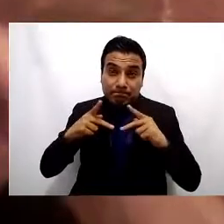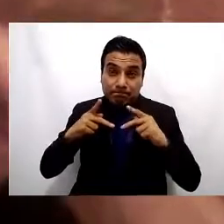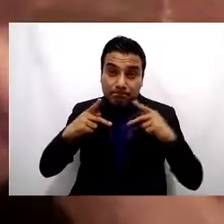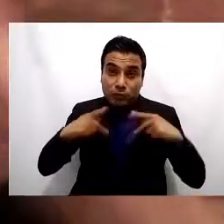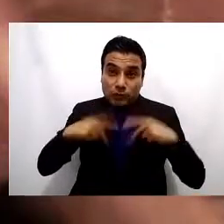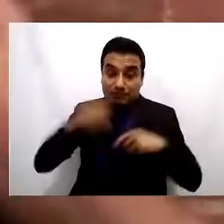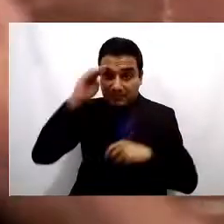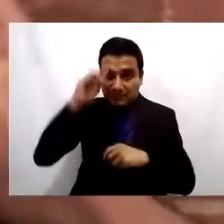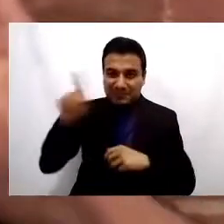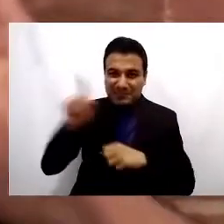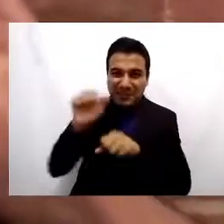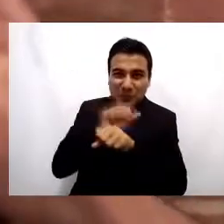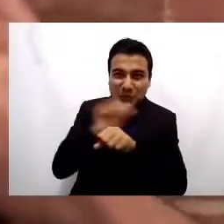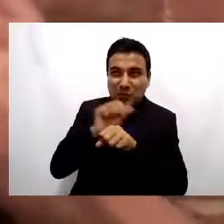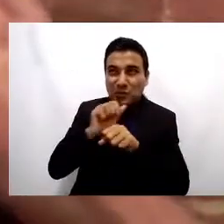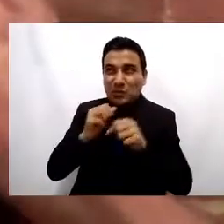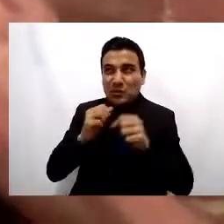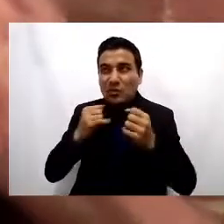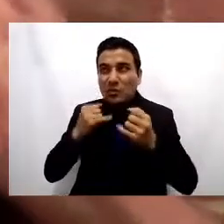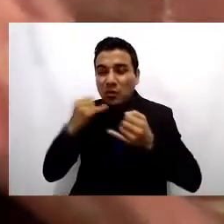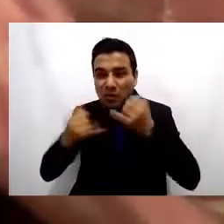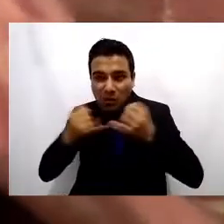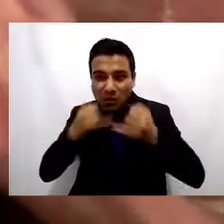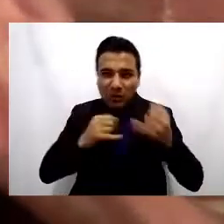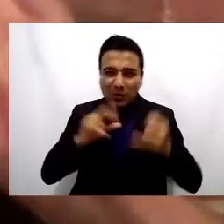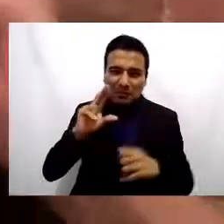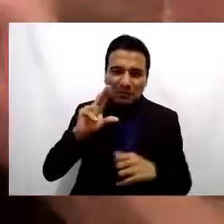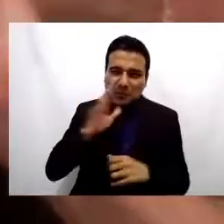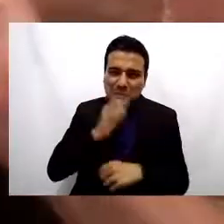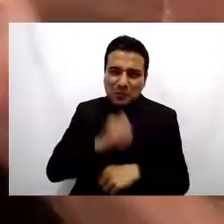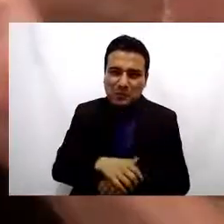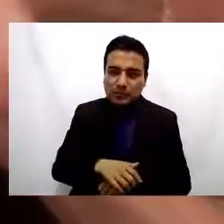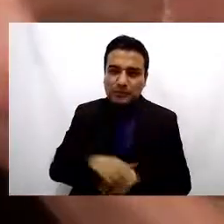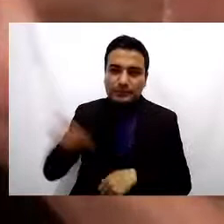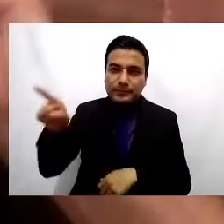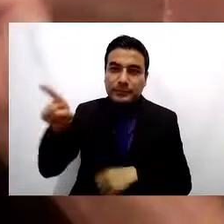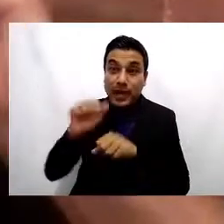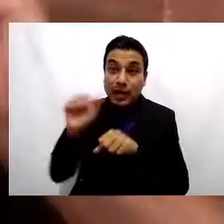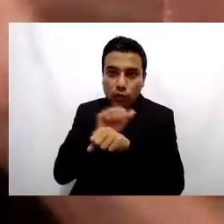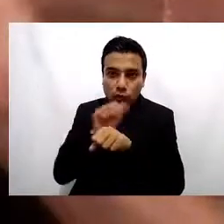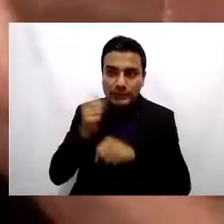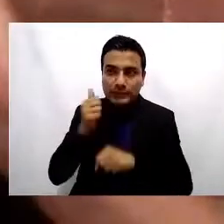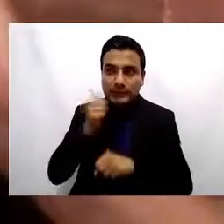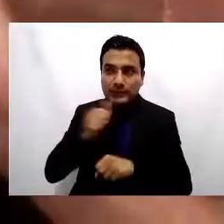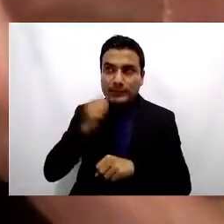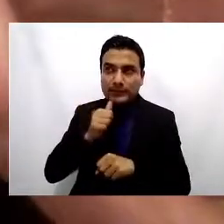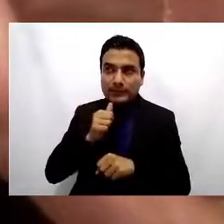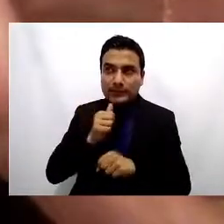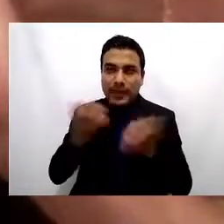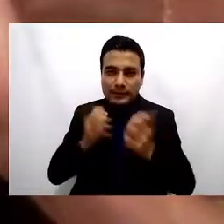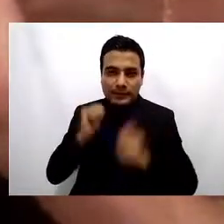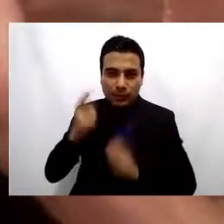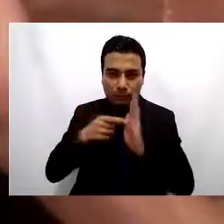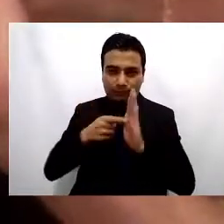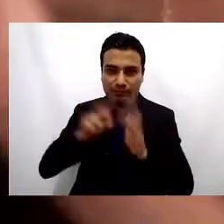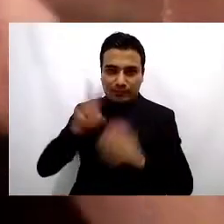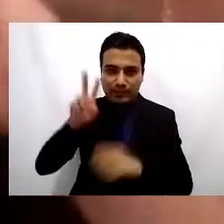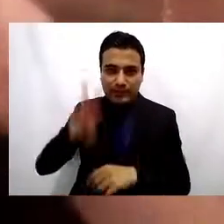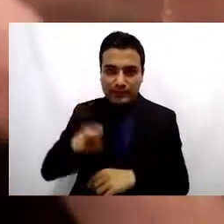fantástico. El actor del método que solamente hace algo que es verdadero, no verosímil. Se habla de la verdad en el